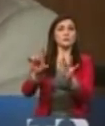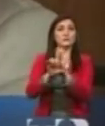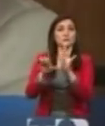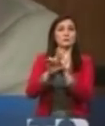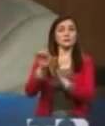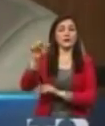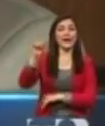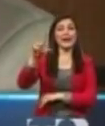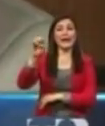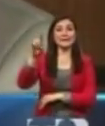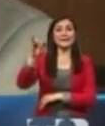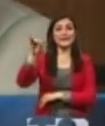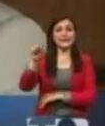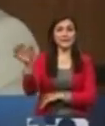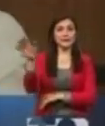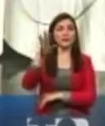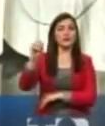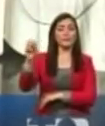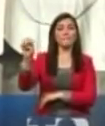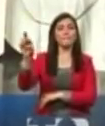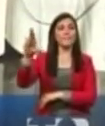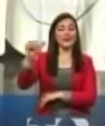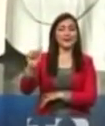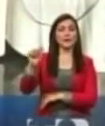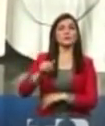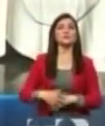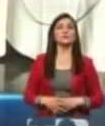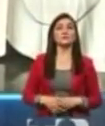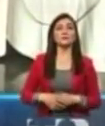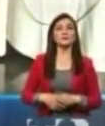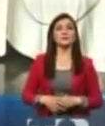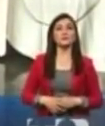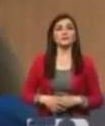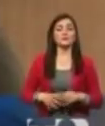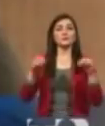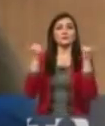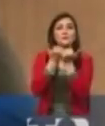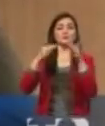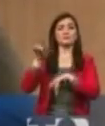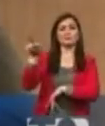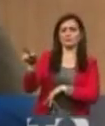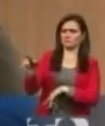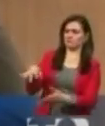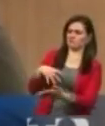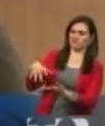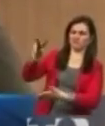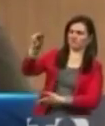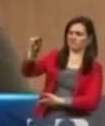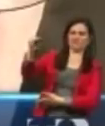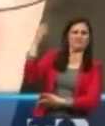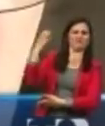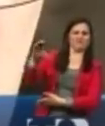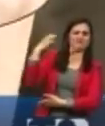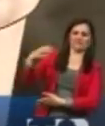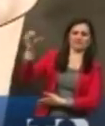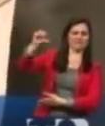presidencia, Alexis Mera, argumentación que fue abiertamente cuestionada por el asambleísta proponente del juicio político en contra de los 9 miembros